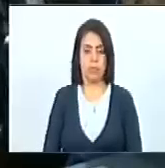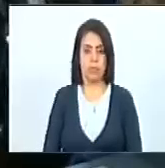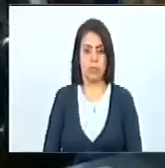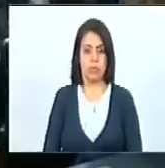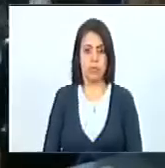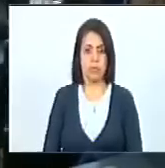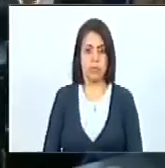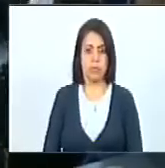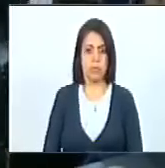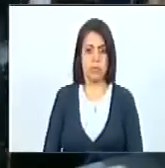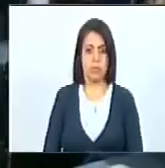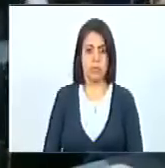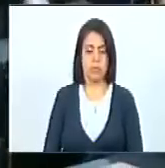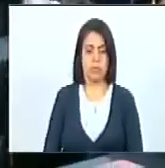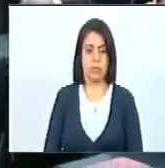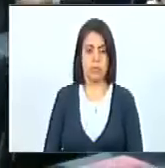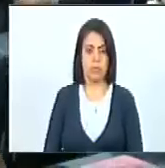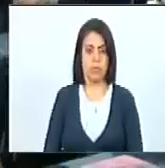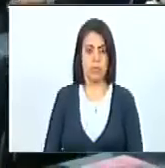Bueno,